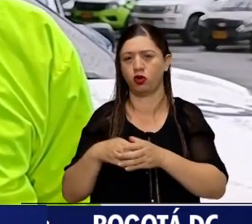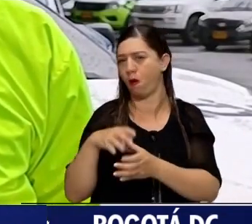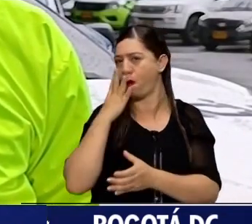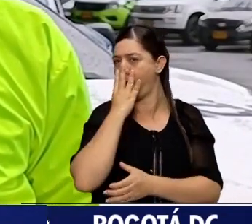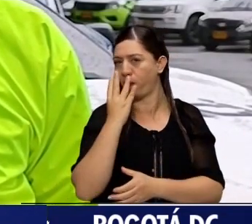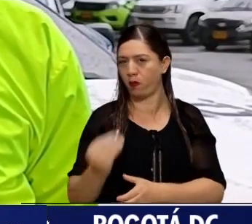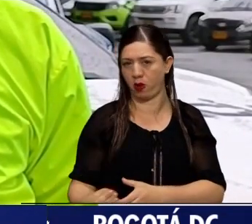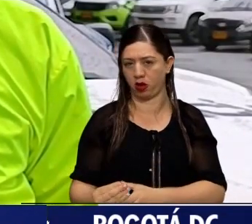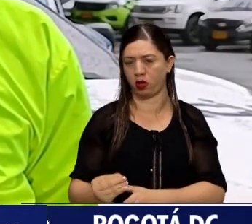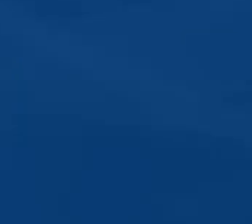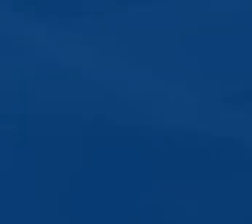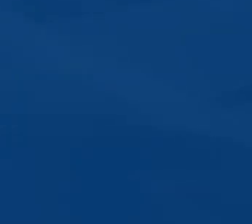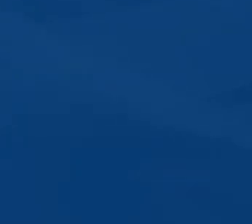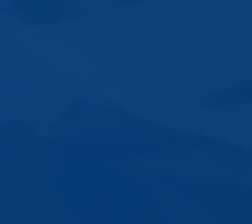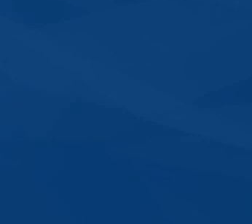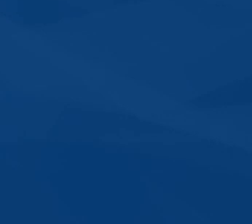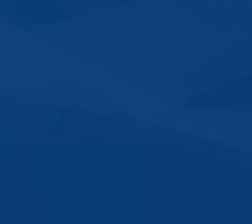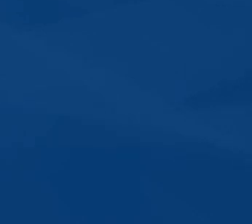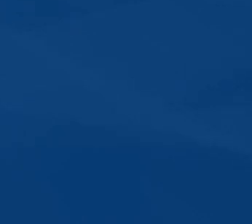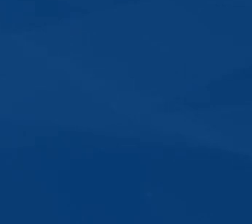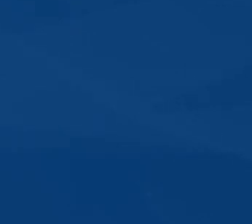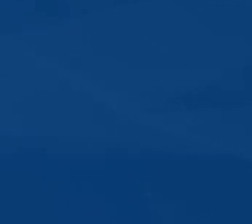los flancos